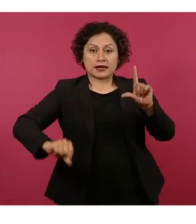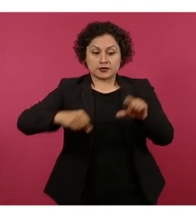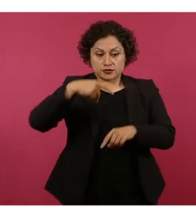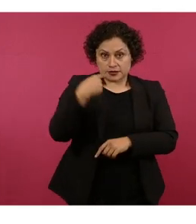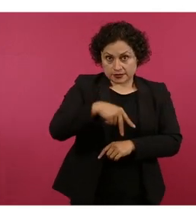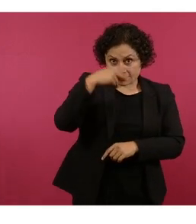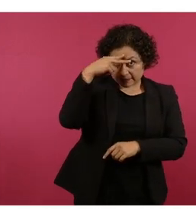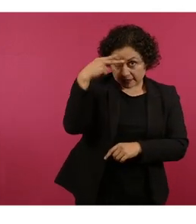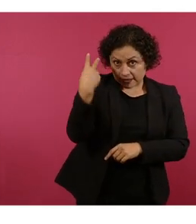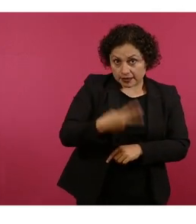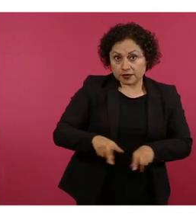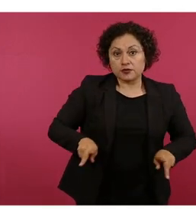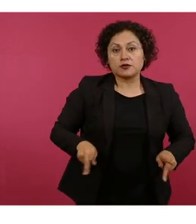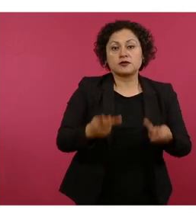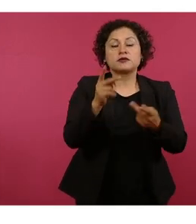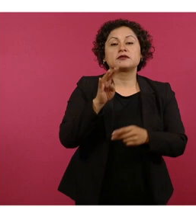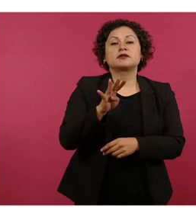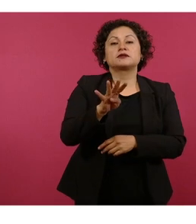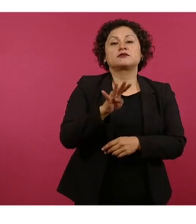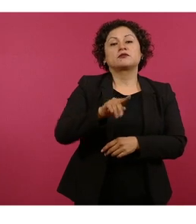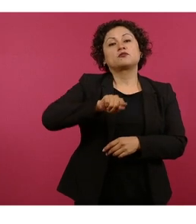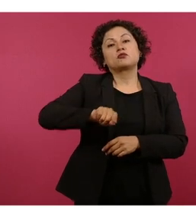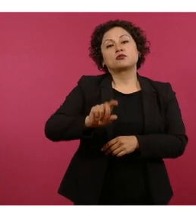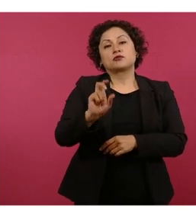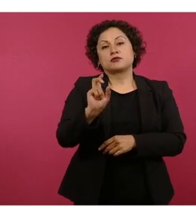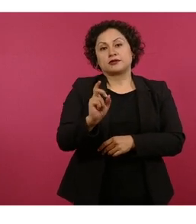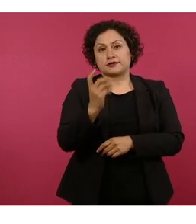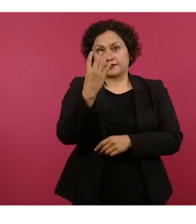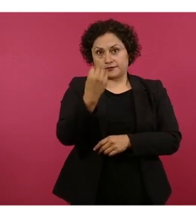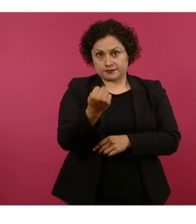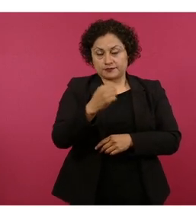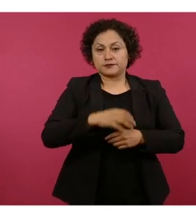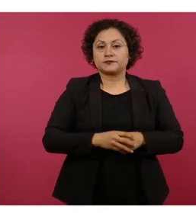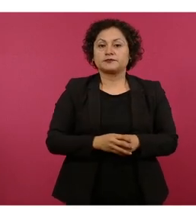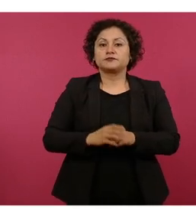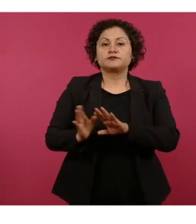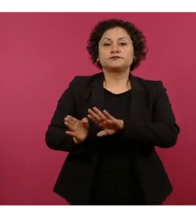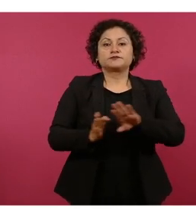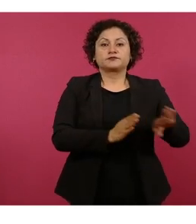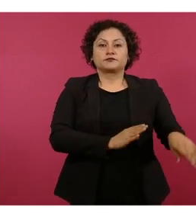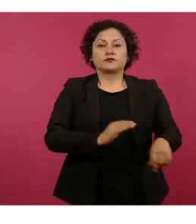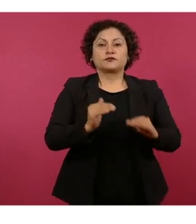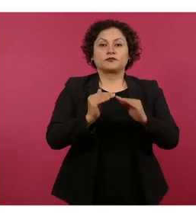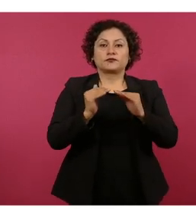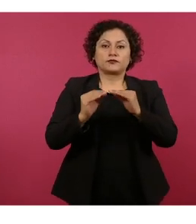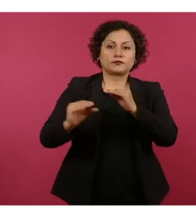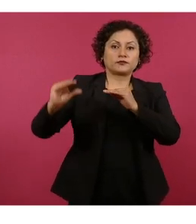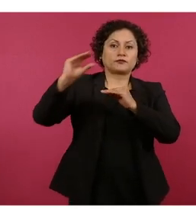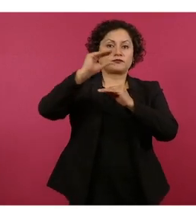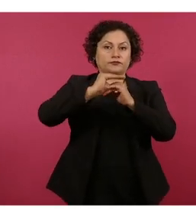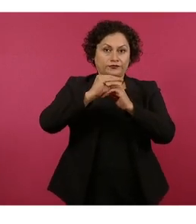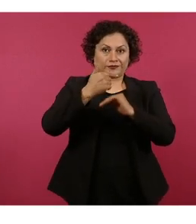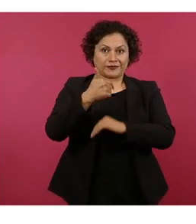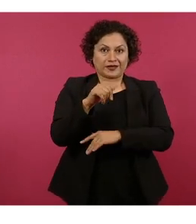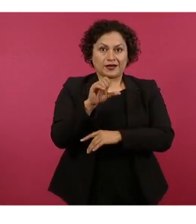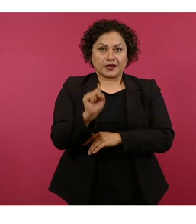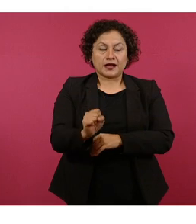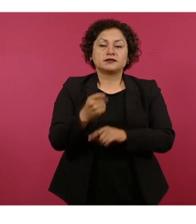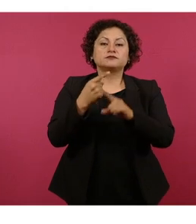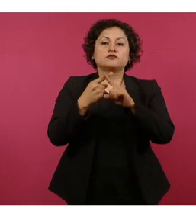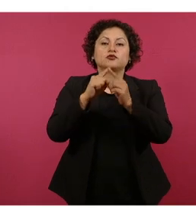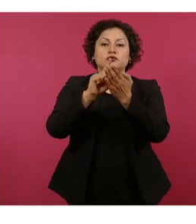es de 19 p39 en el caso del gas estacionario por litro en el referente